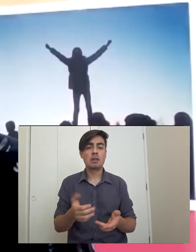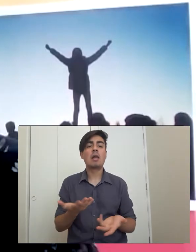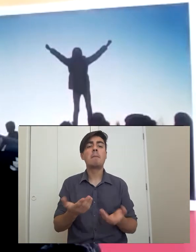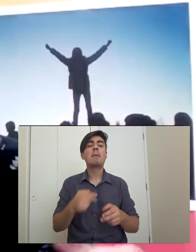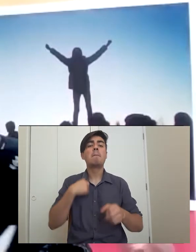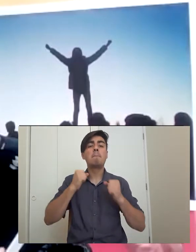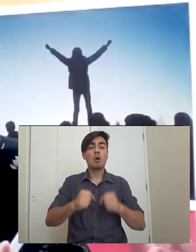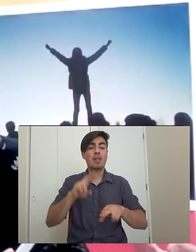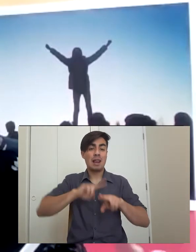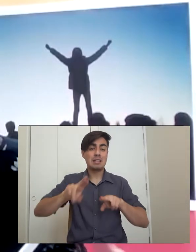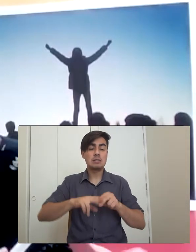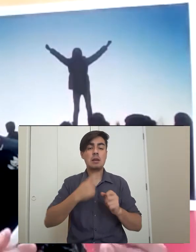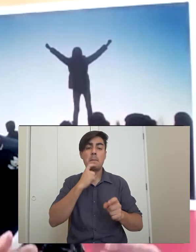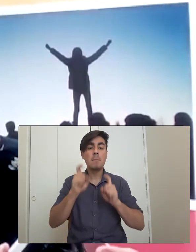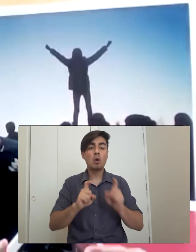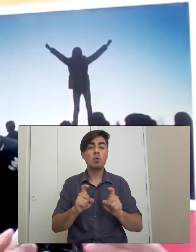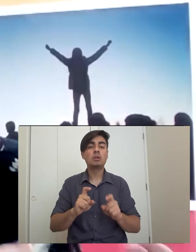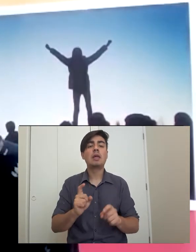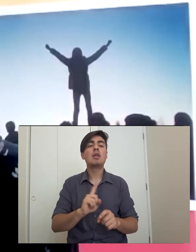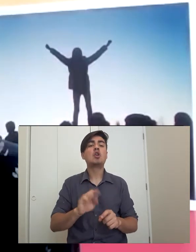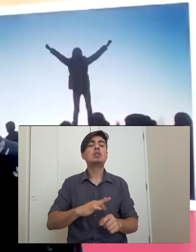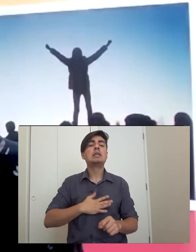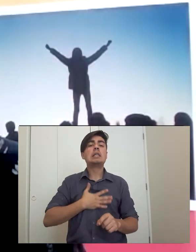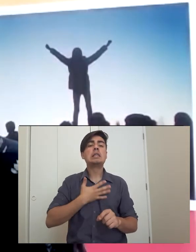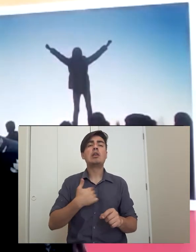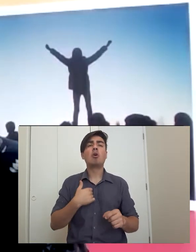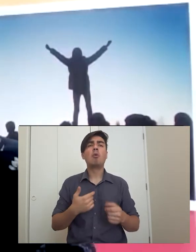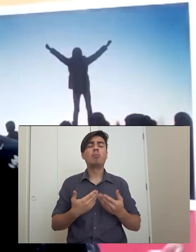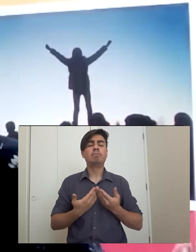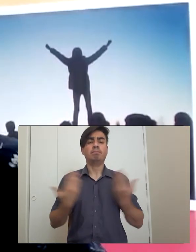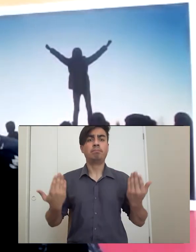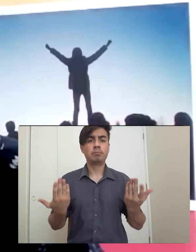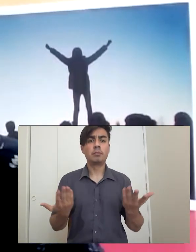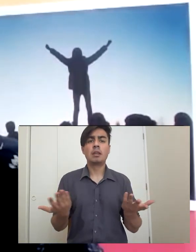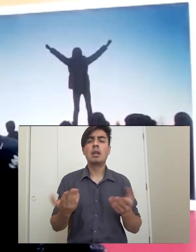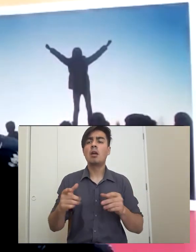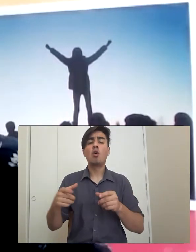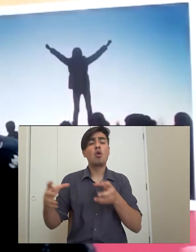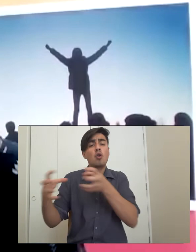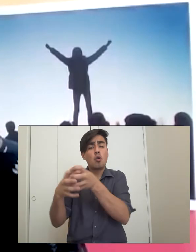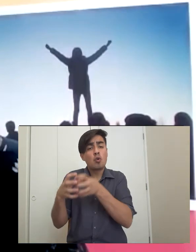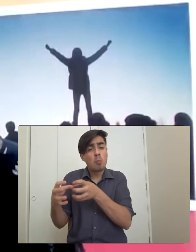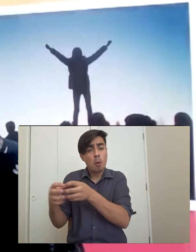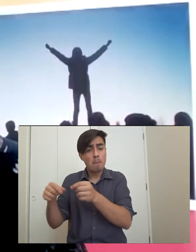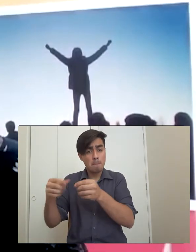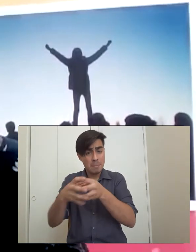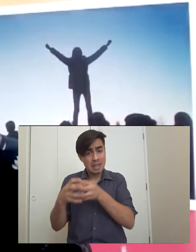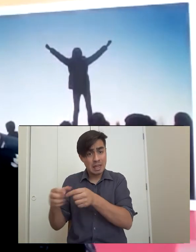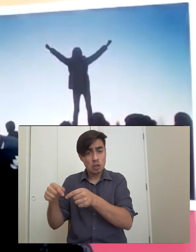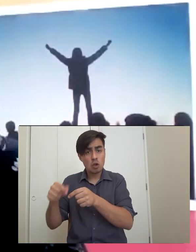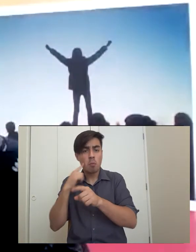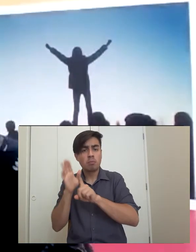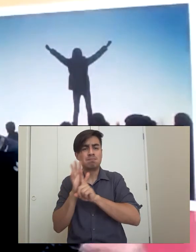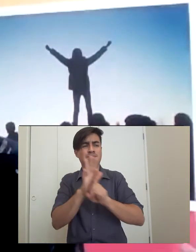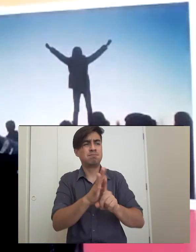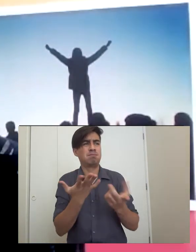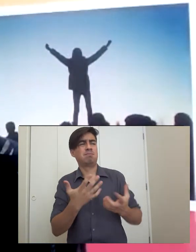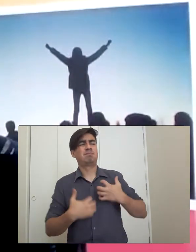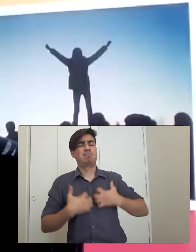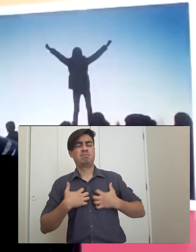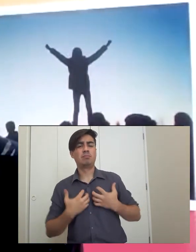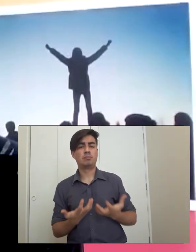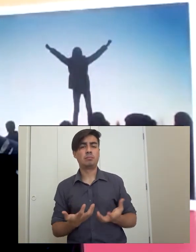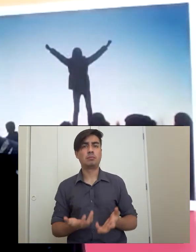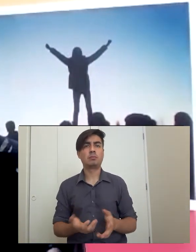que no expongan a las minorías o a la parte